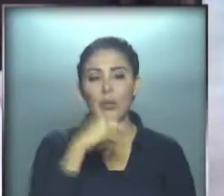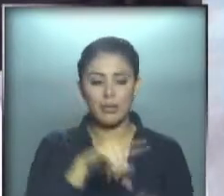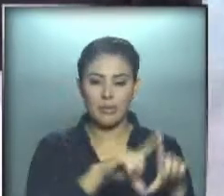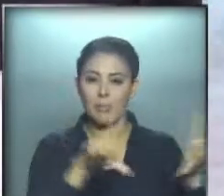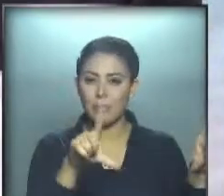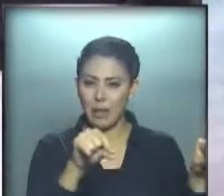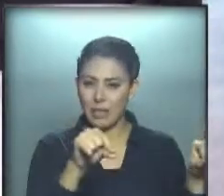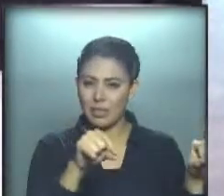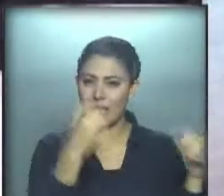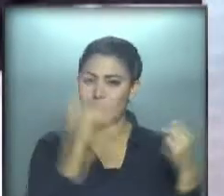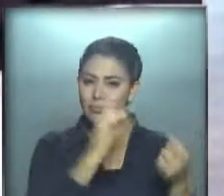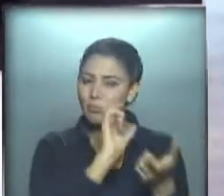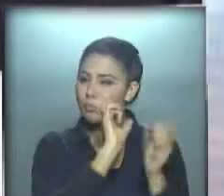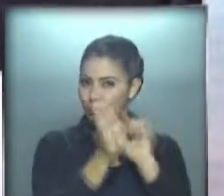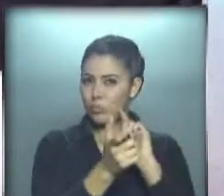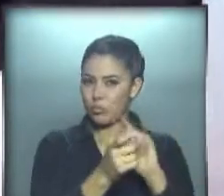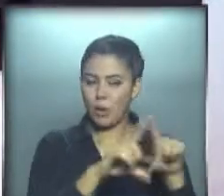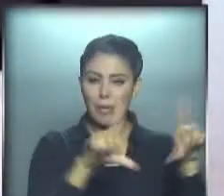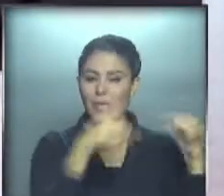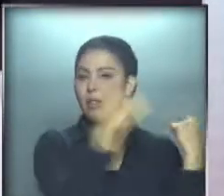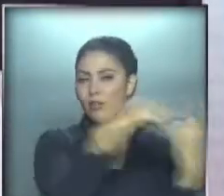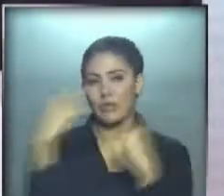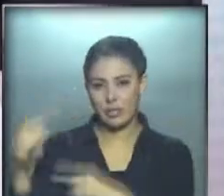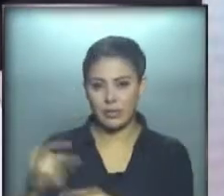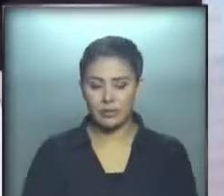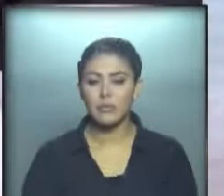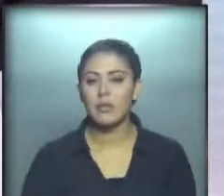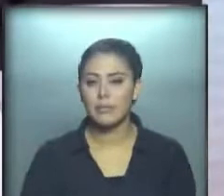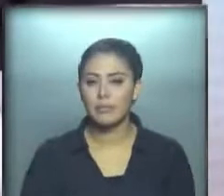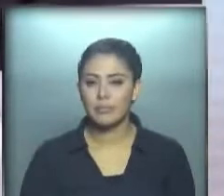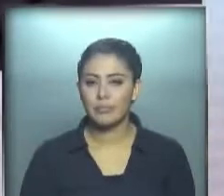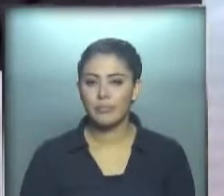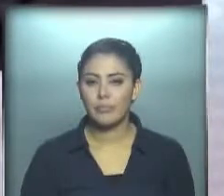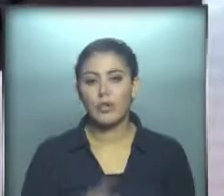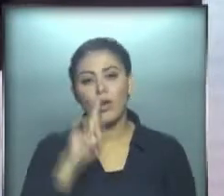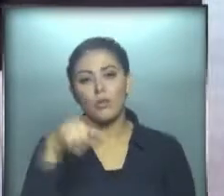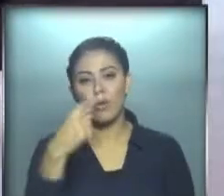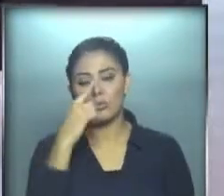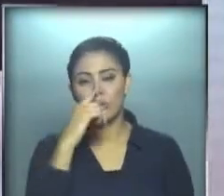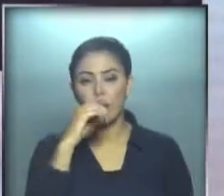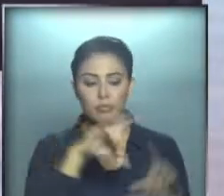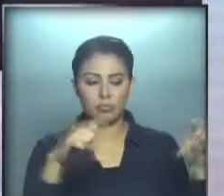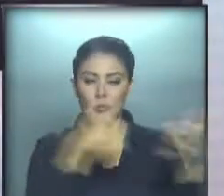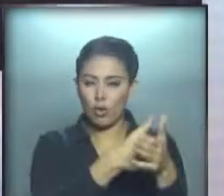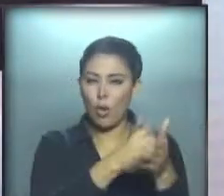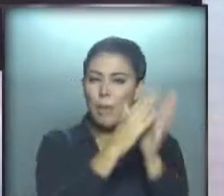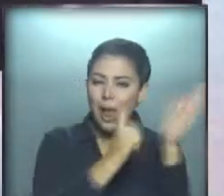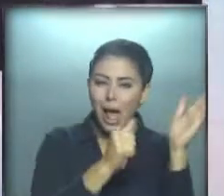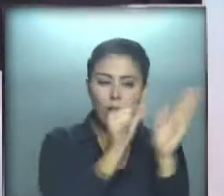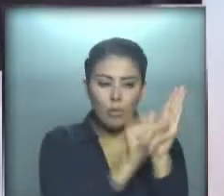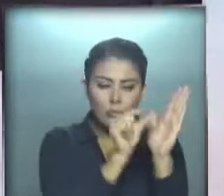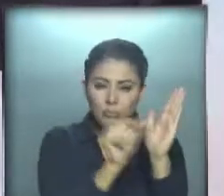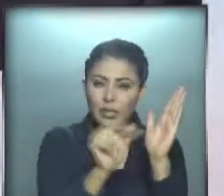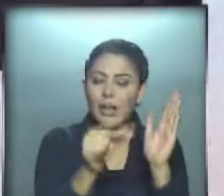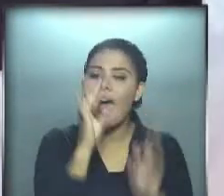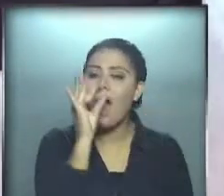patentes protocolizadas o patentes diferenciadas con un fondo blanco, unas letras azules, y